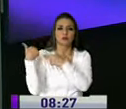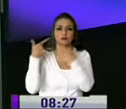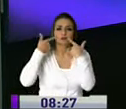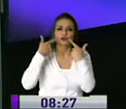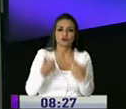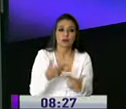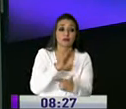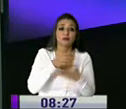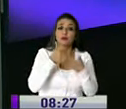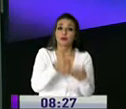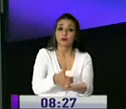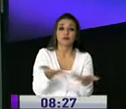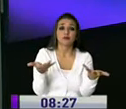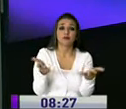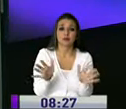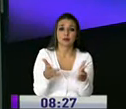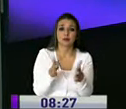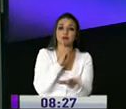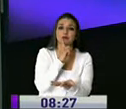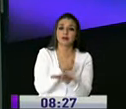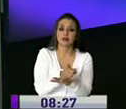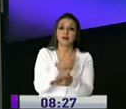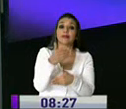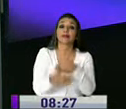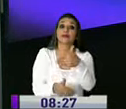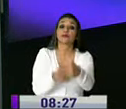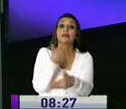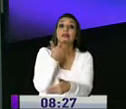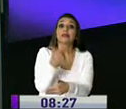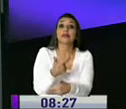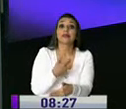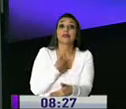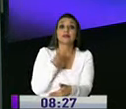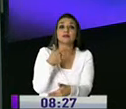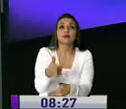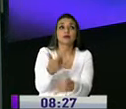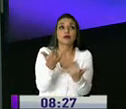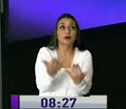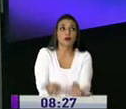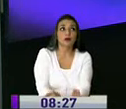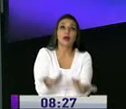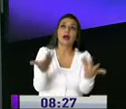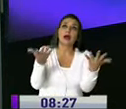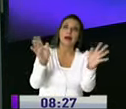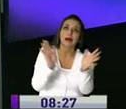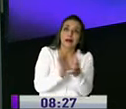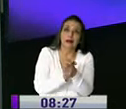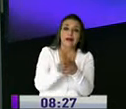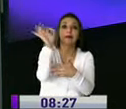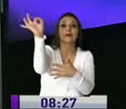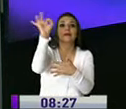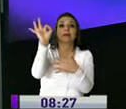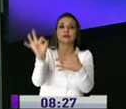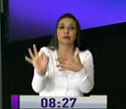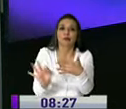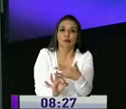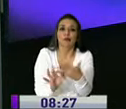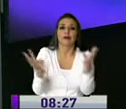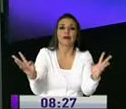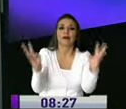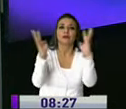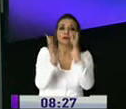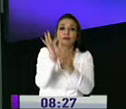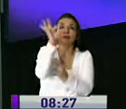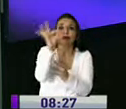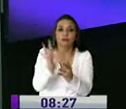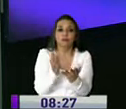llegan sus obras. Y claro, ya me van a salir porque ese es el mejor pretexto que encontraron. Es que tienen que juntarse para ir a